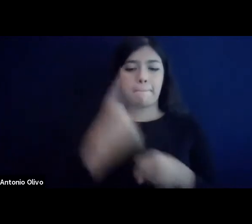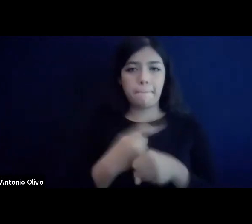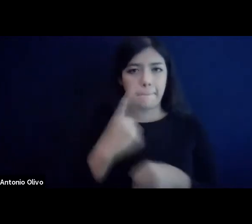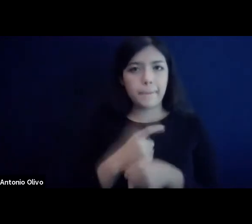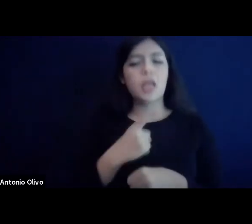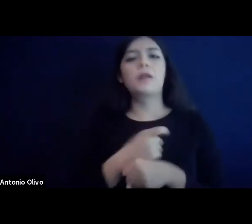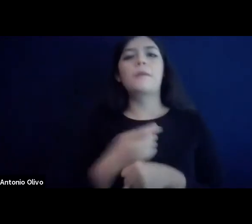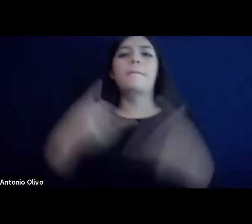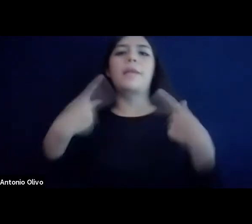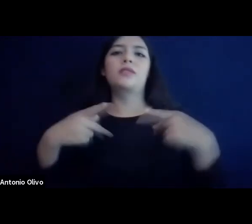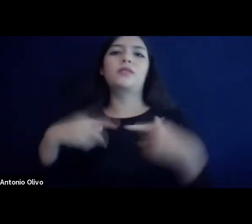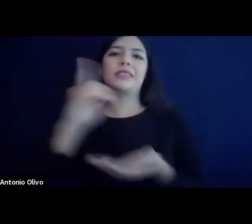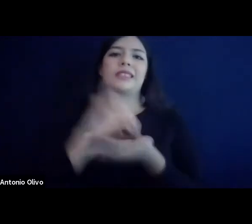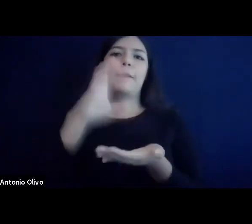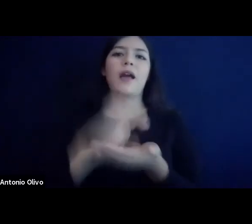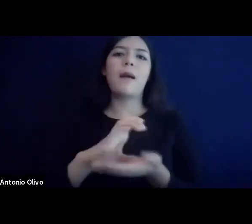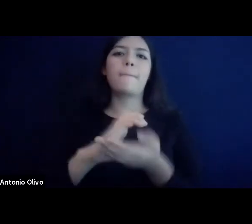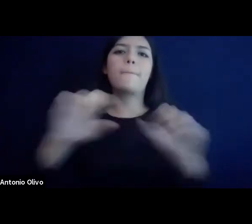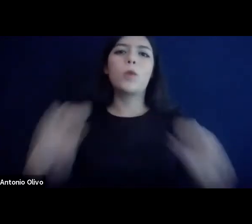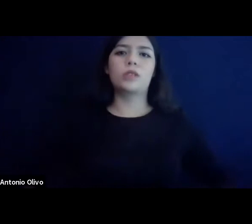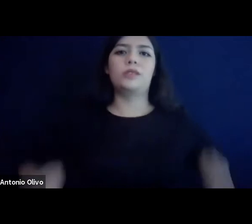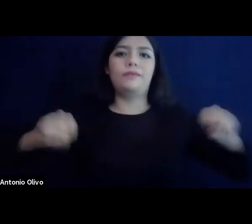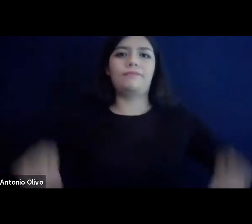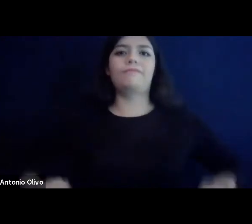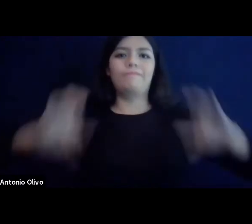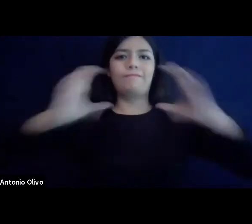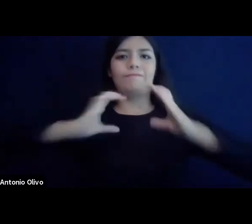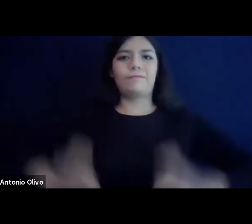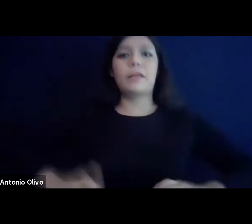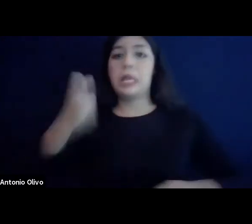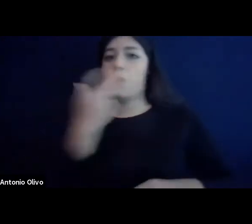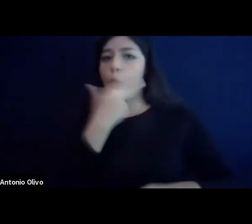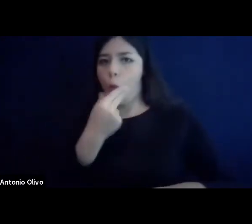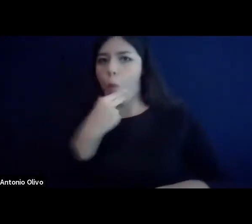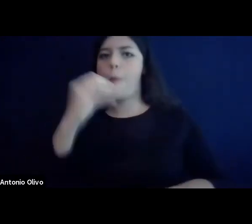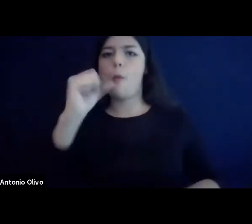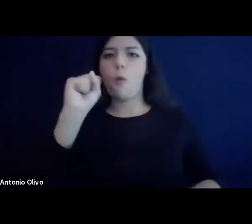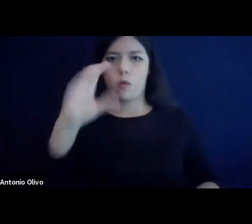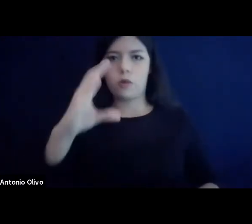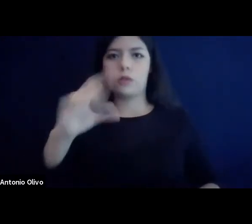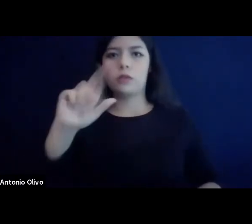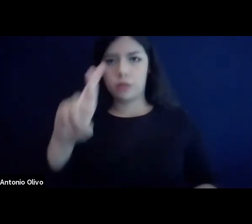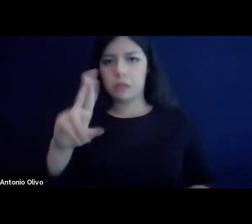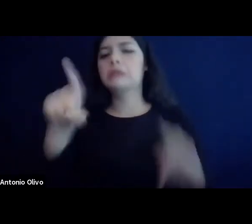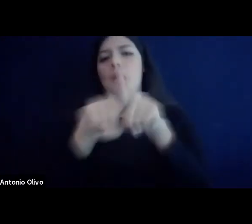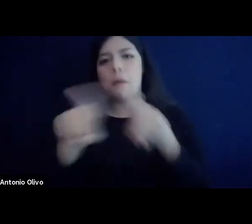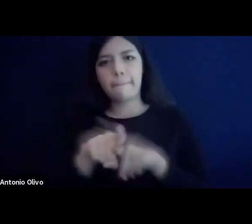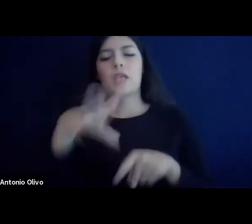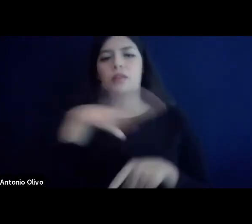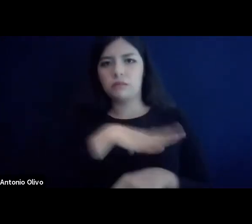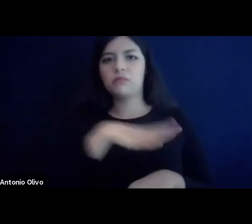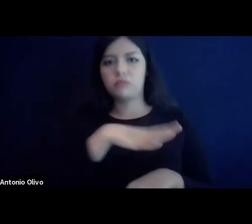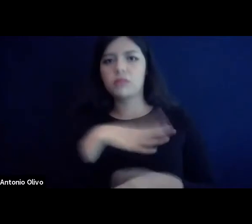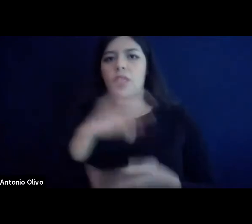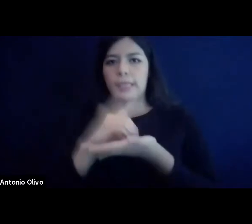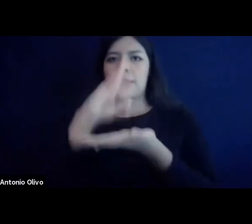visual. Porque, bueno, Oscar también, aparte de tener discapacidad motriz, también él ya, cuando yo lo conocí, ya